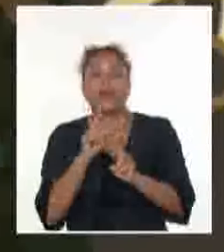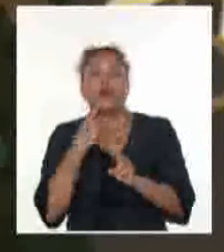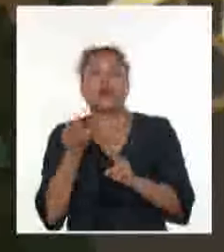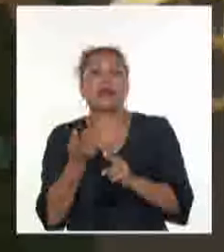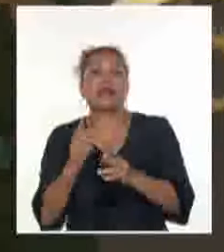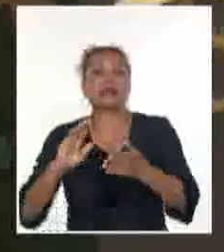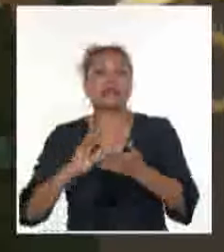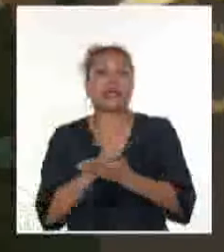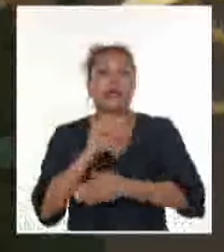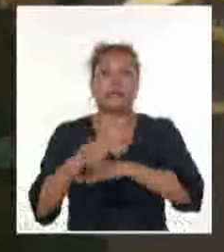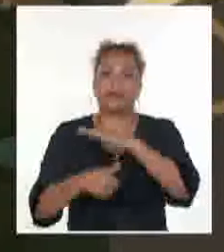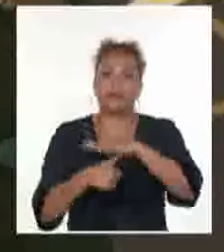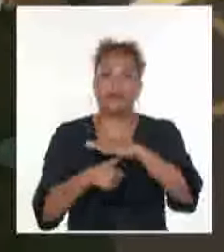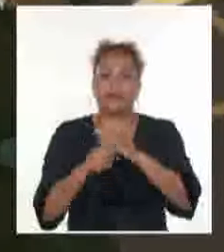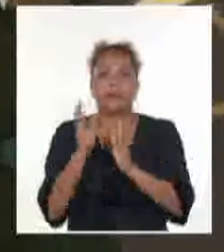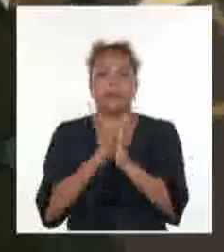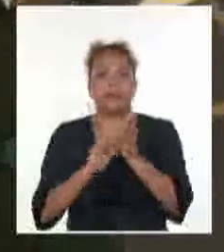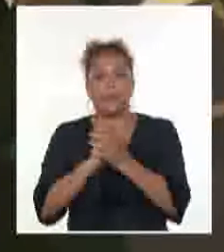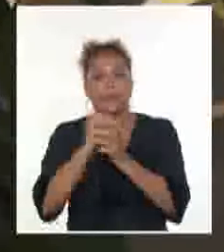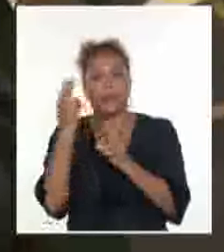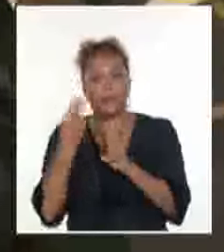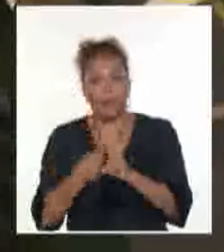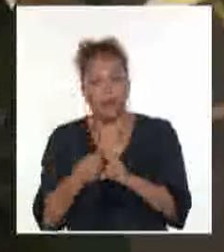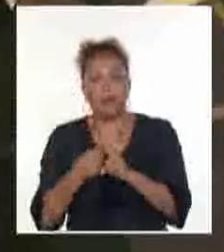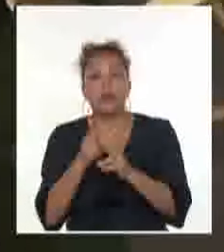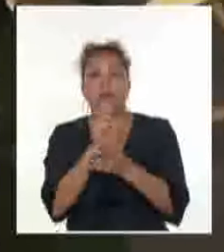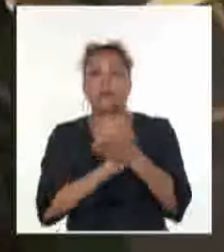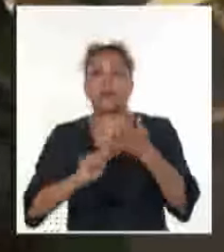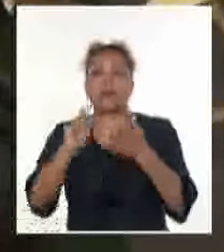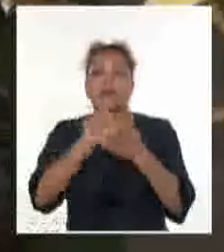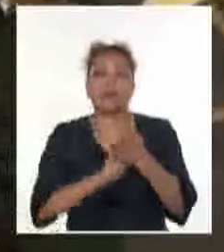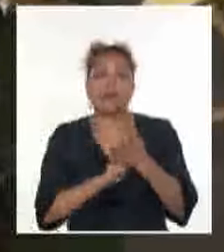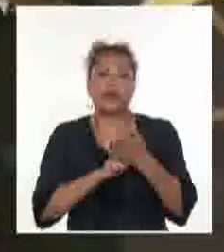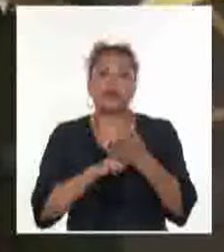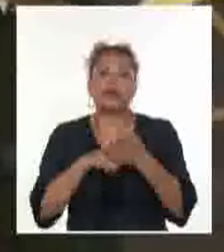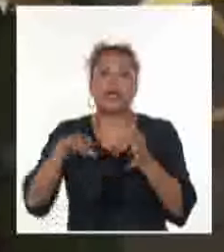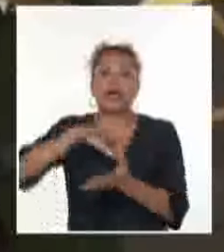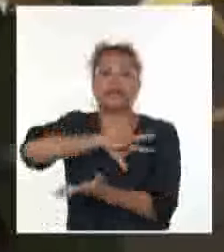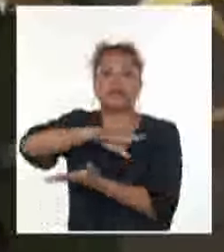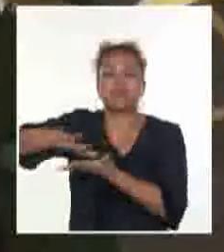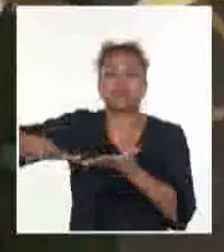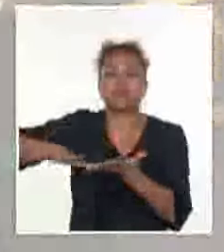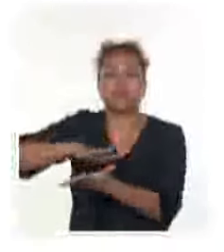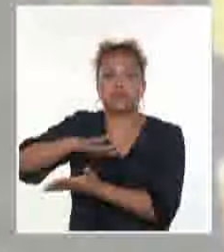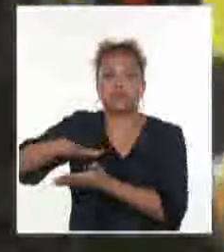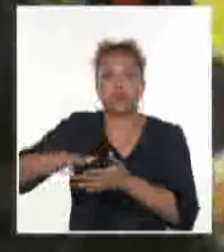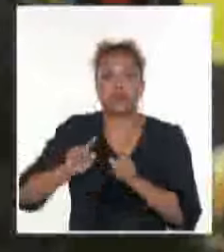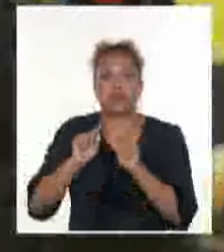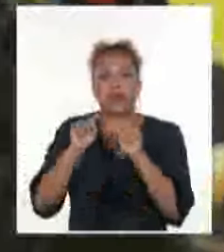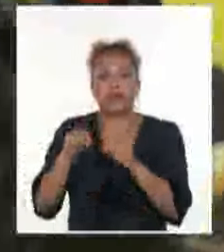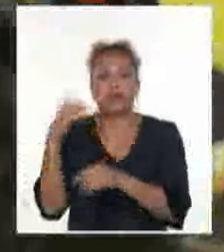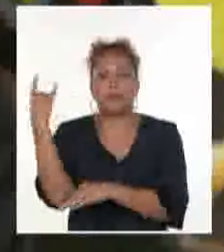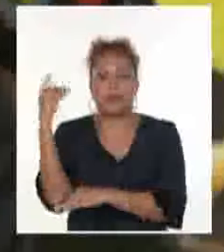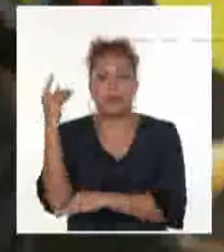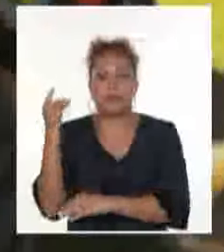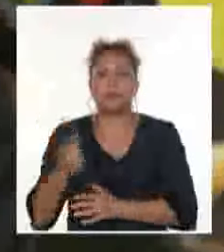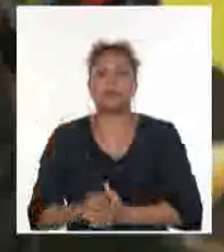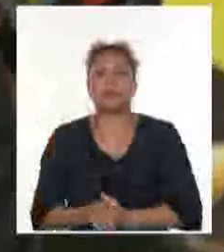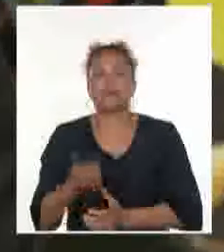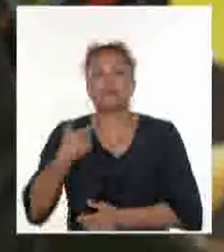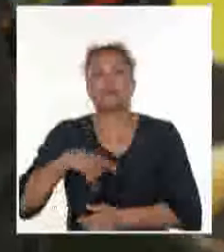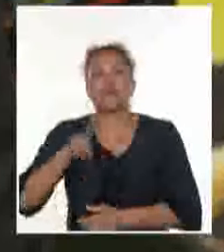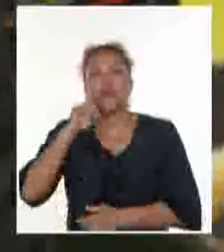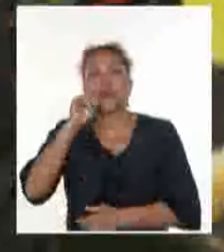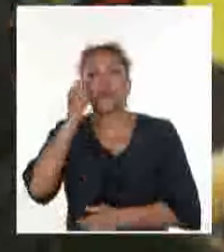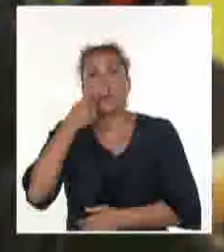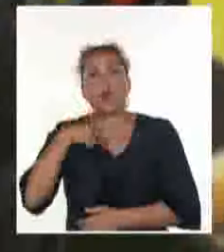mayo de la gestión en curso planificó la comisión de este golpe de Estado fallido. Juan José Zúñiga no ha